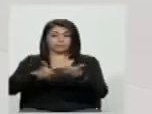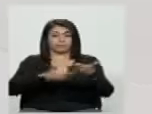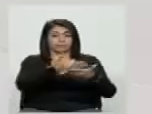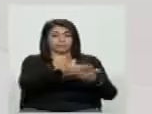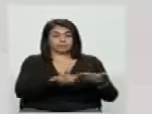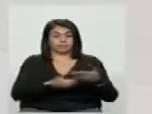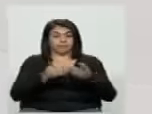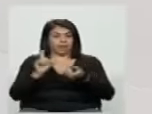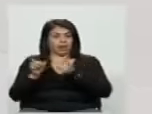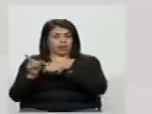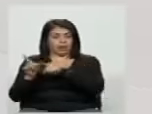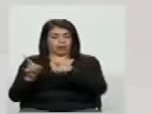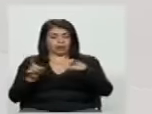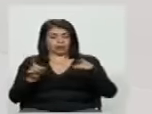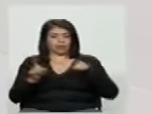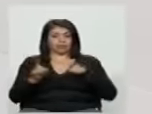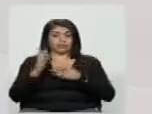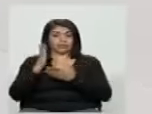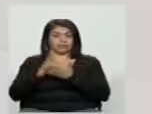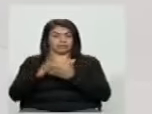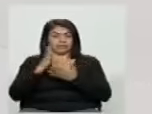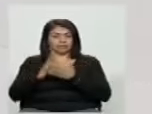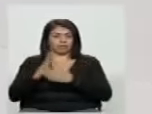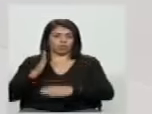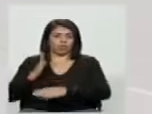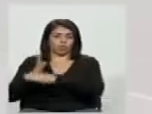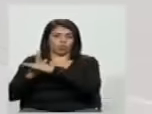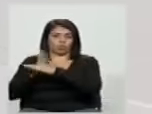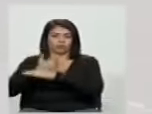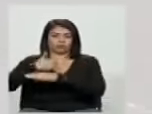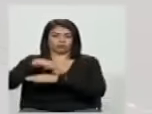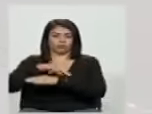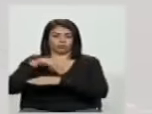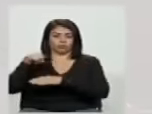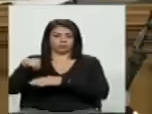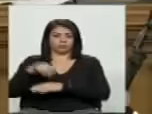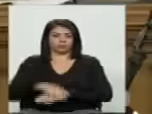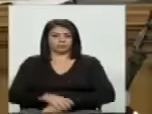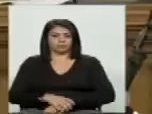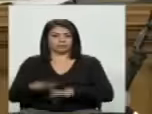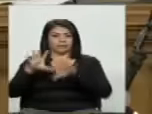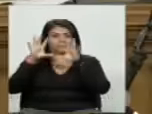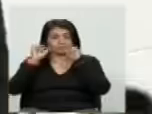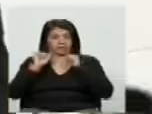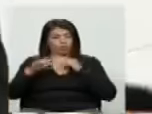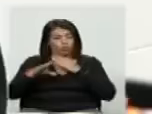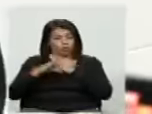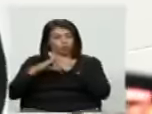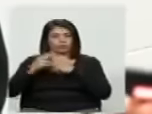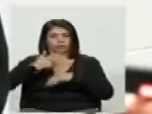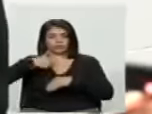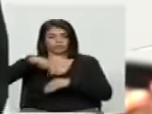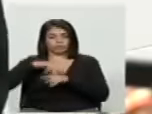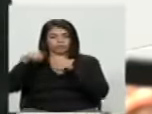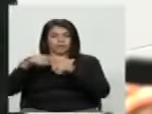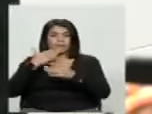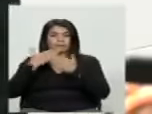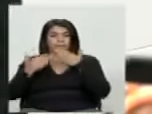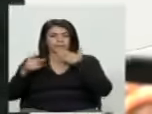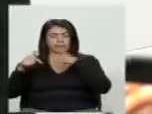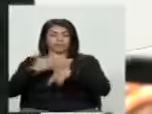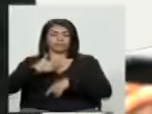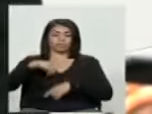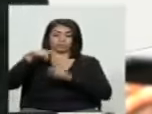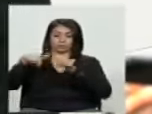algo que siempre van contra nosotros y entiendo que vayan contra nosotros